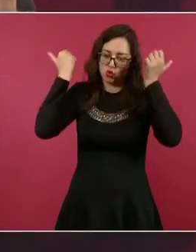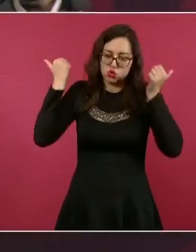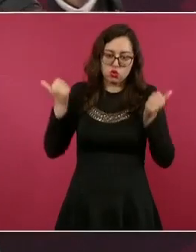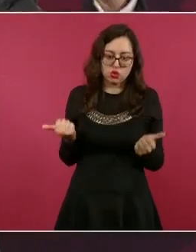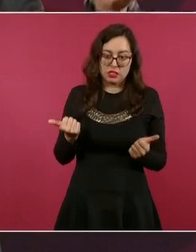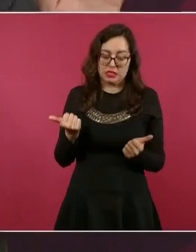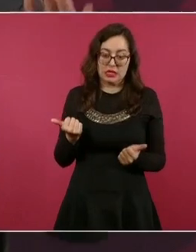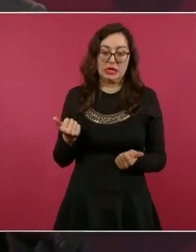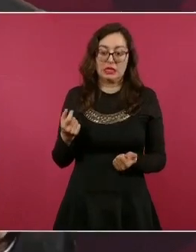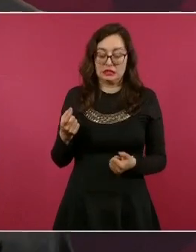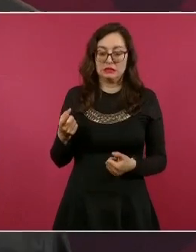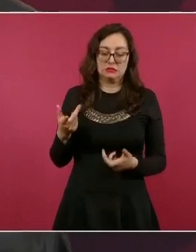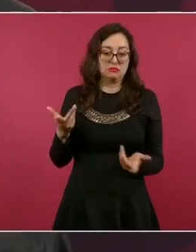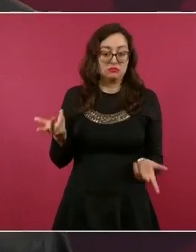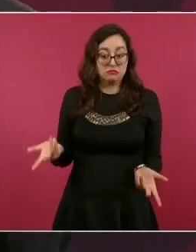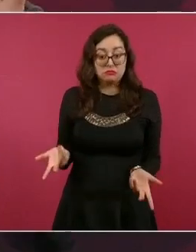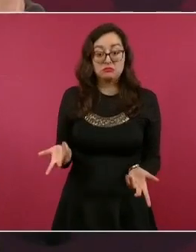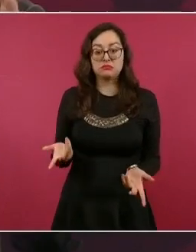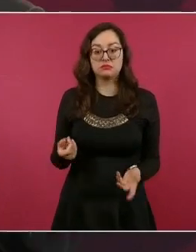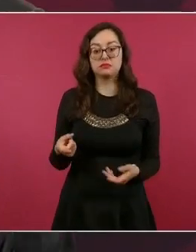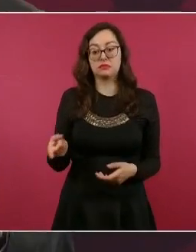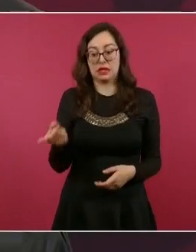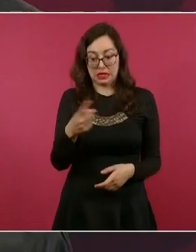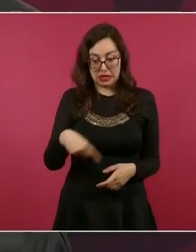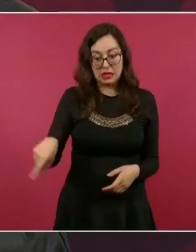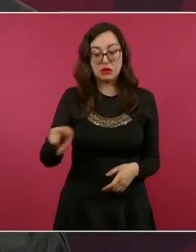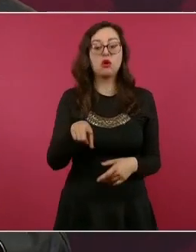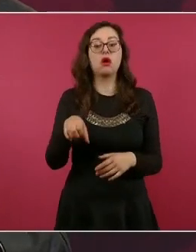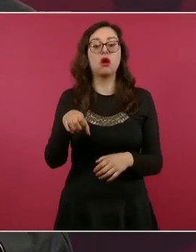se trajeron lo que pudieron